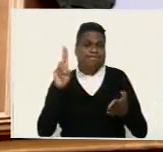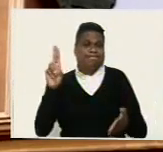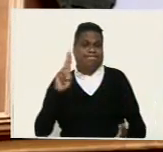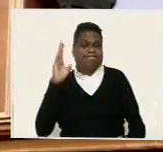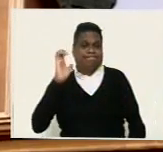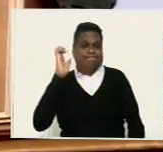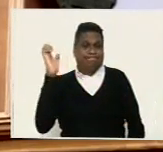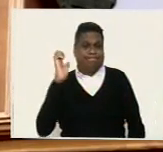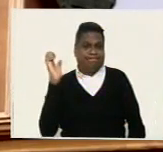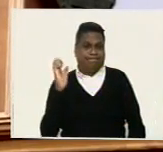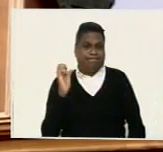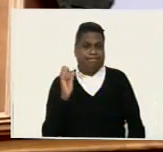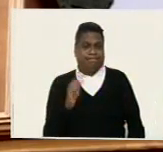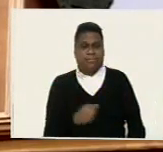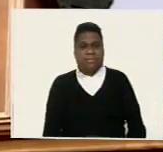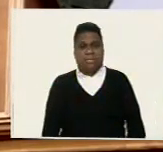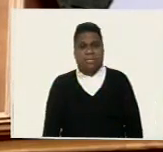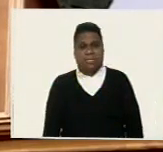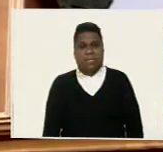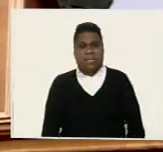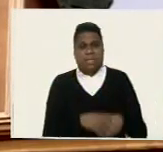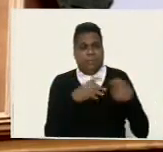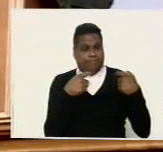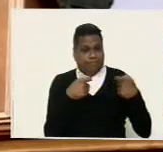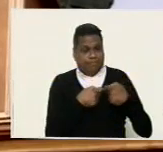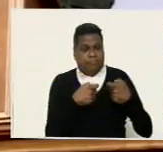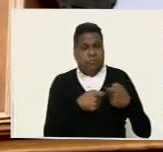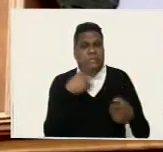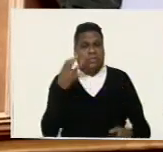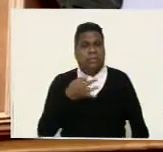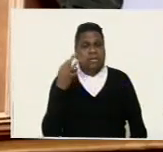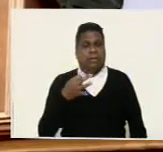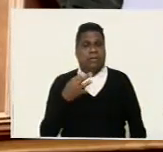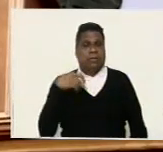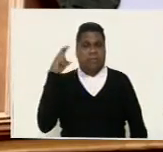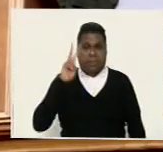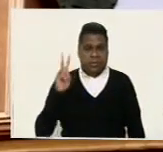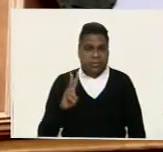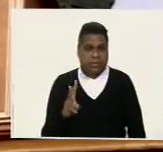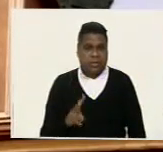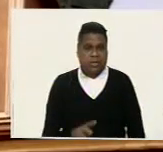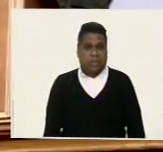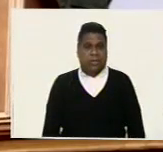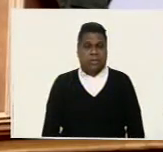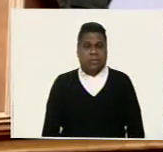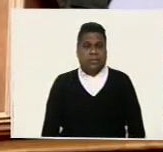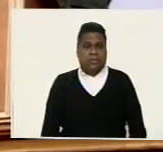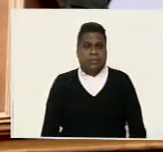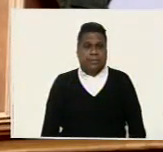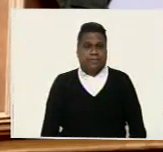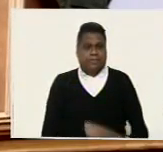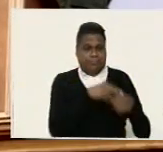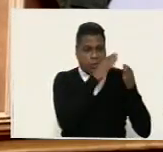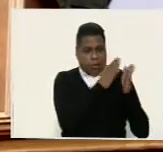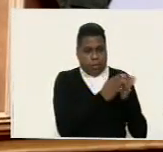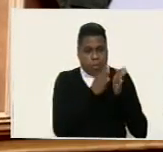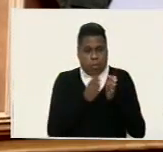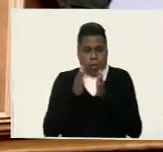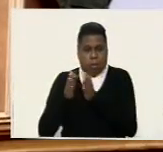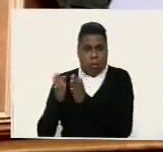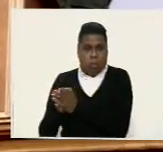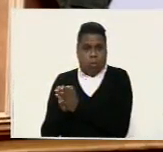día a día por nuestra Venezuela, por organizar unas elecciones